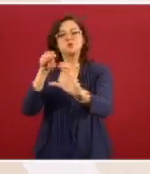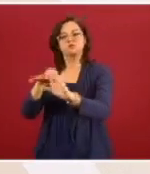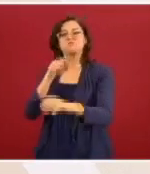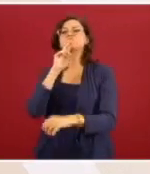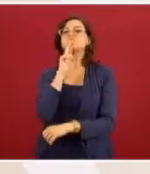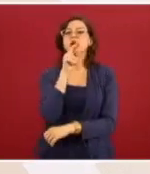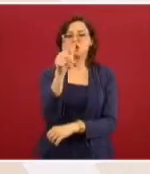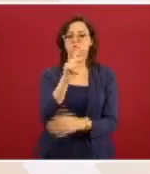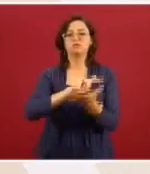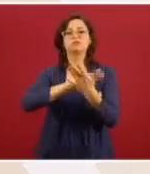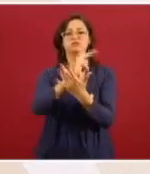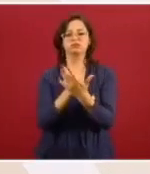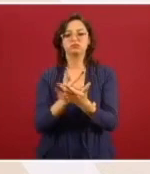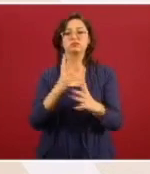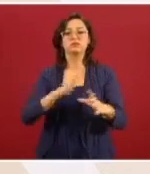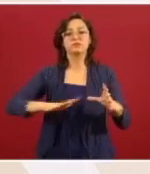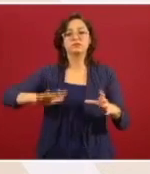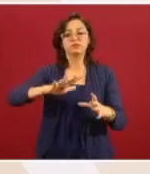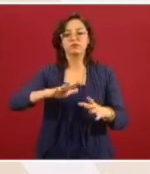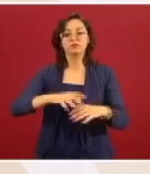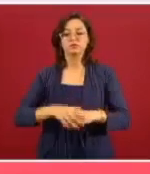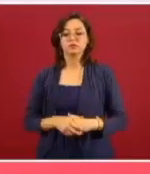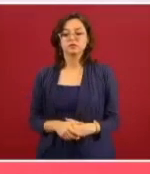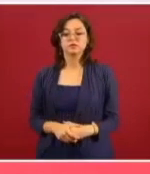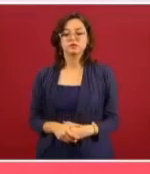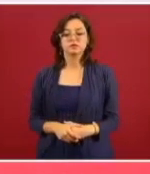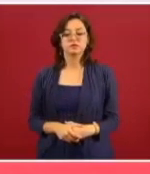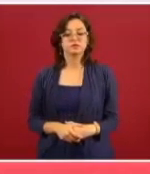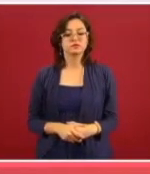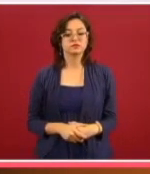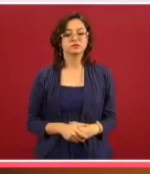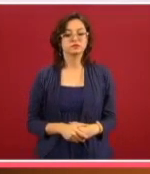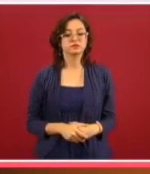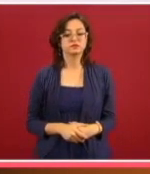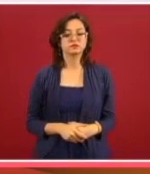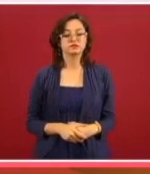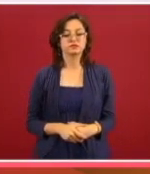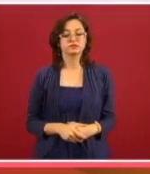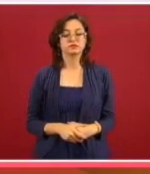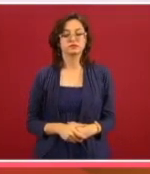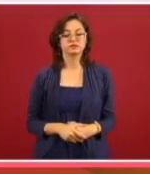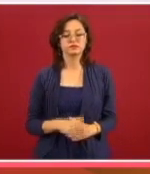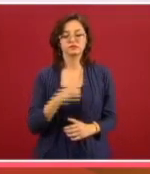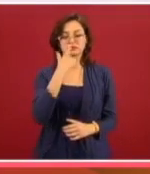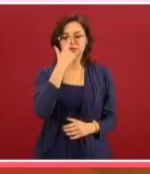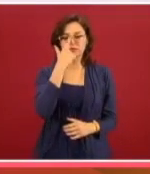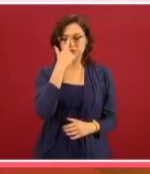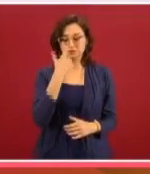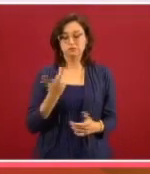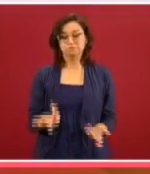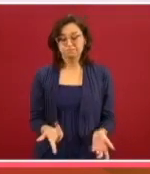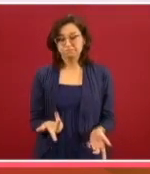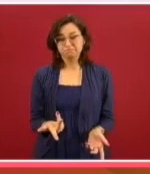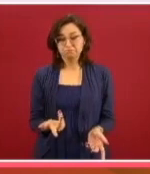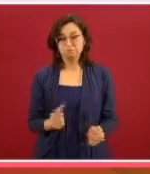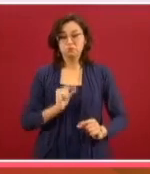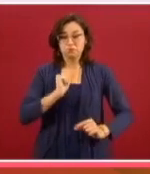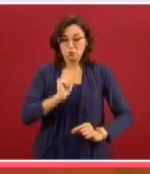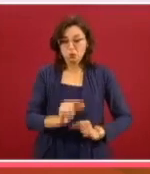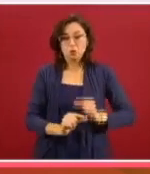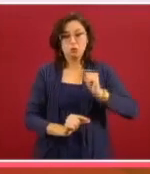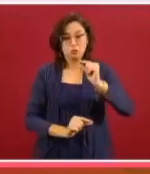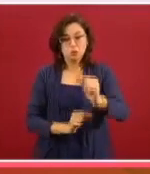sociales. Aunque poco, no como quisiéramos,